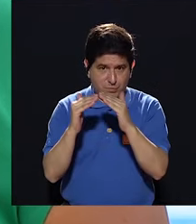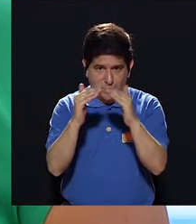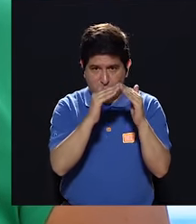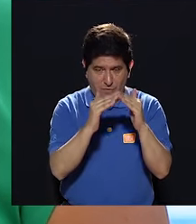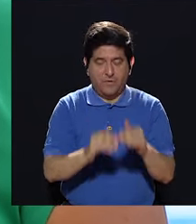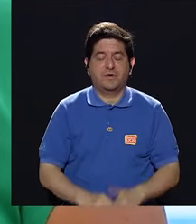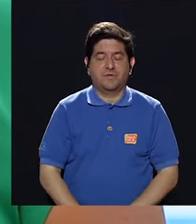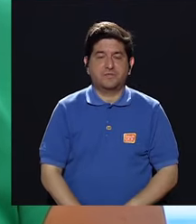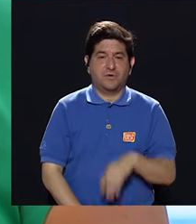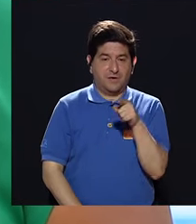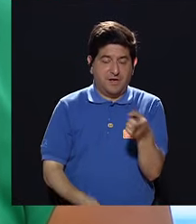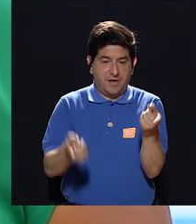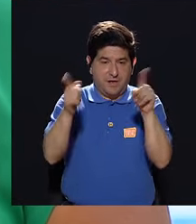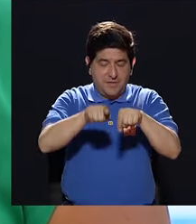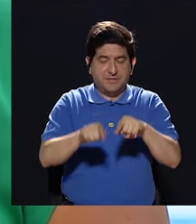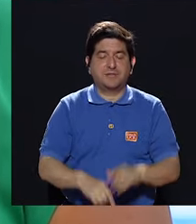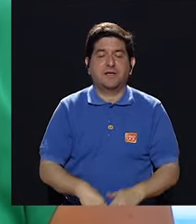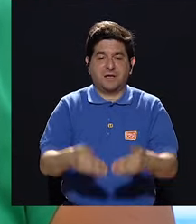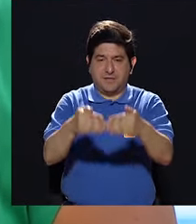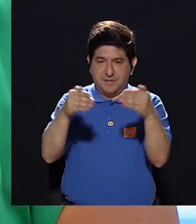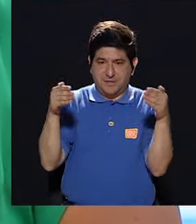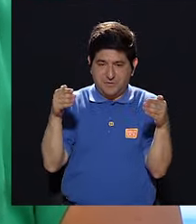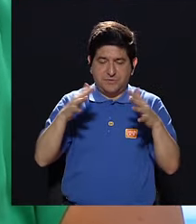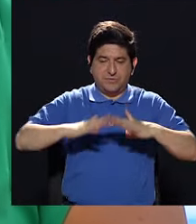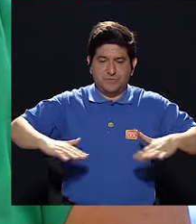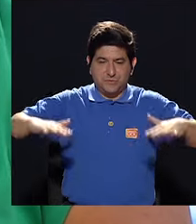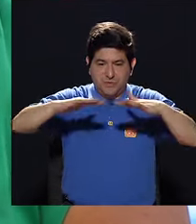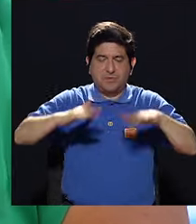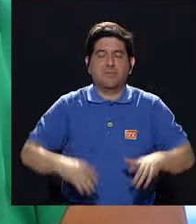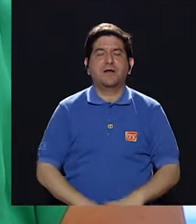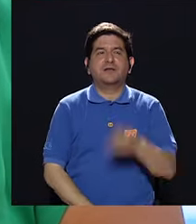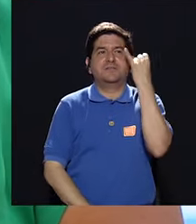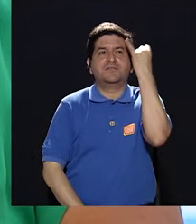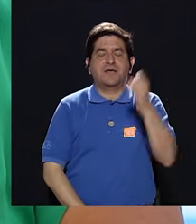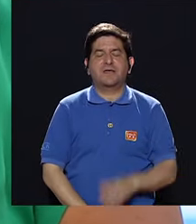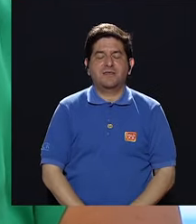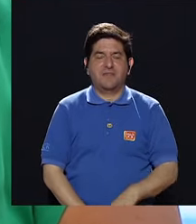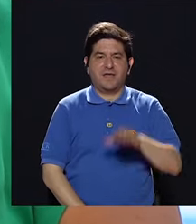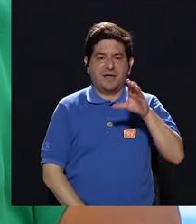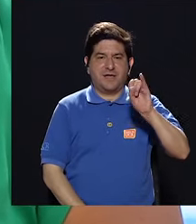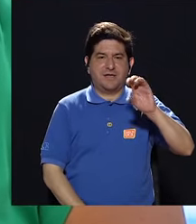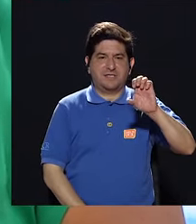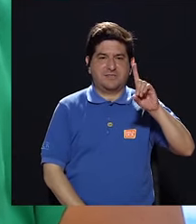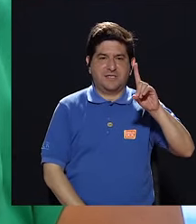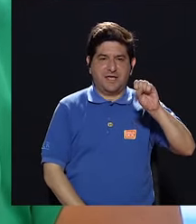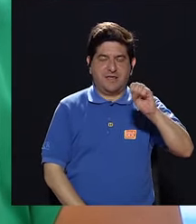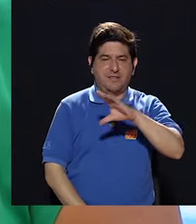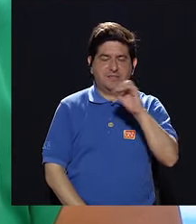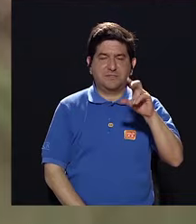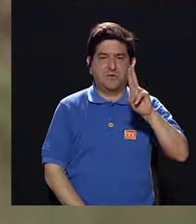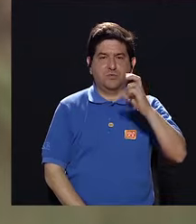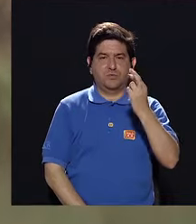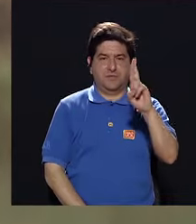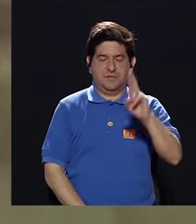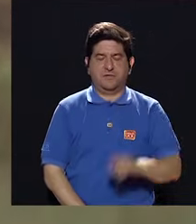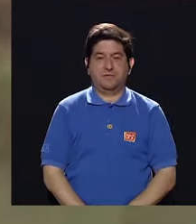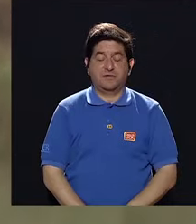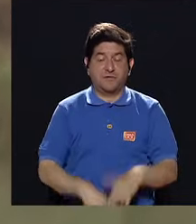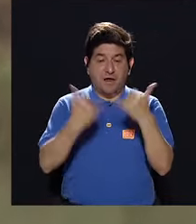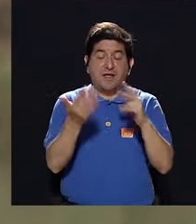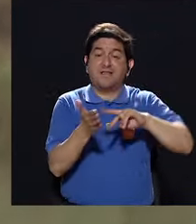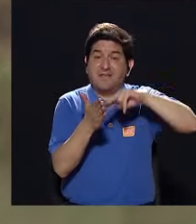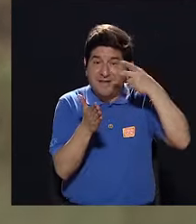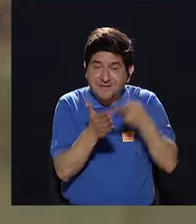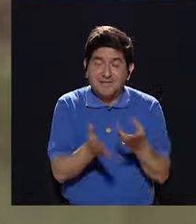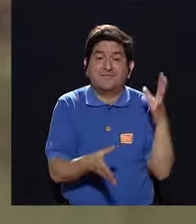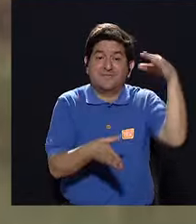van a beneficiar, ¿verdad?, con este embalse que fue iniciativa del CIES y de la Universidad de Costa Rica. Y esto ya